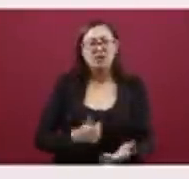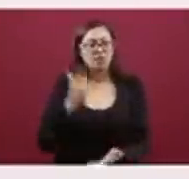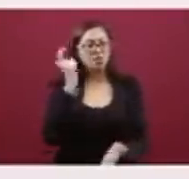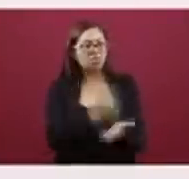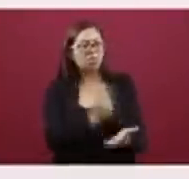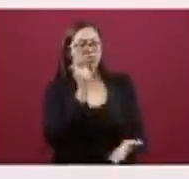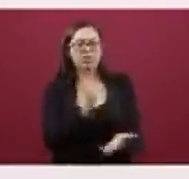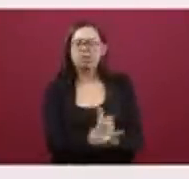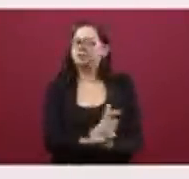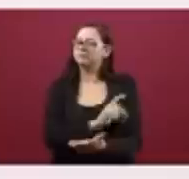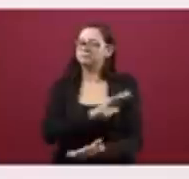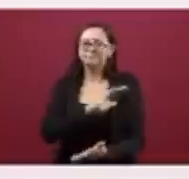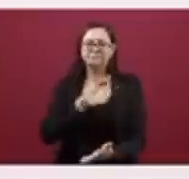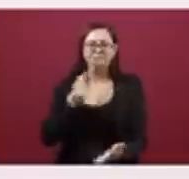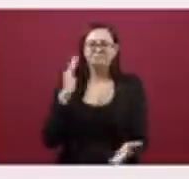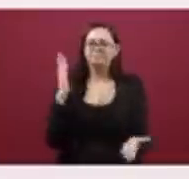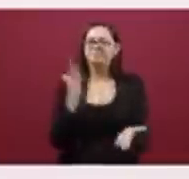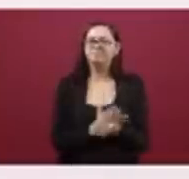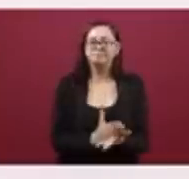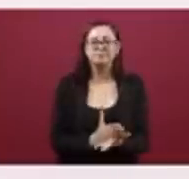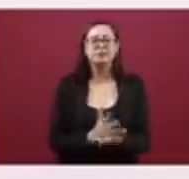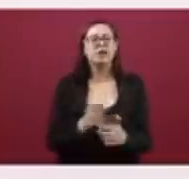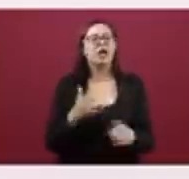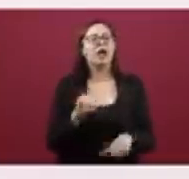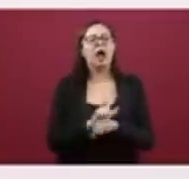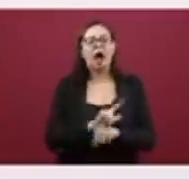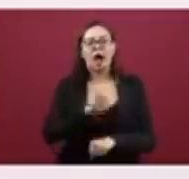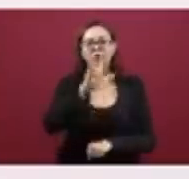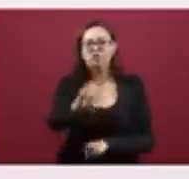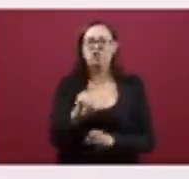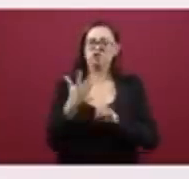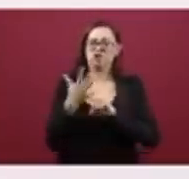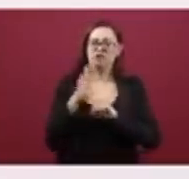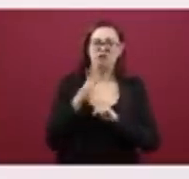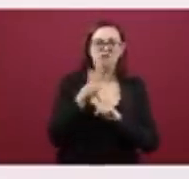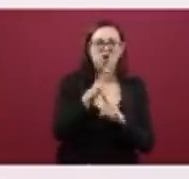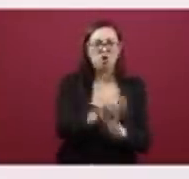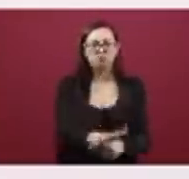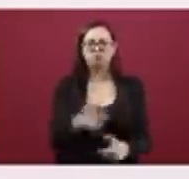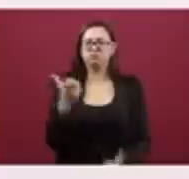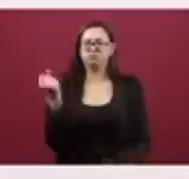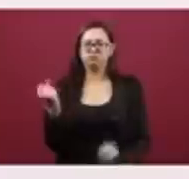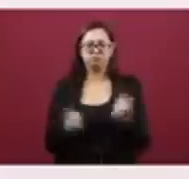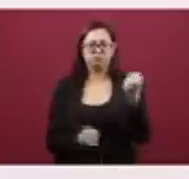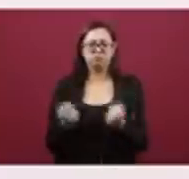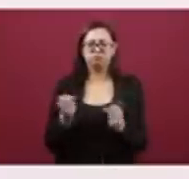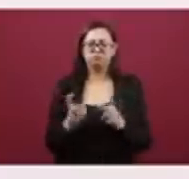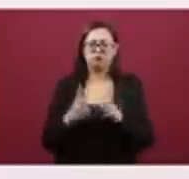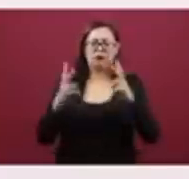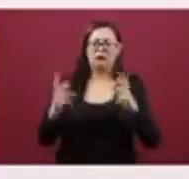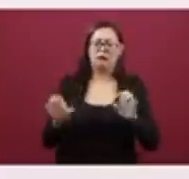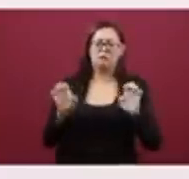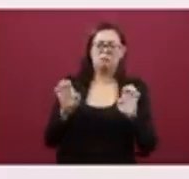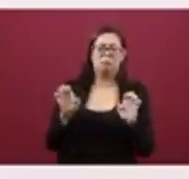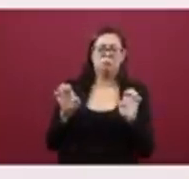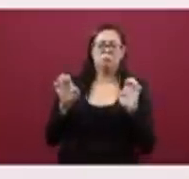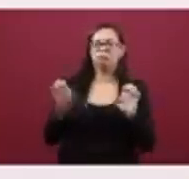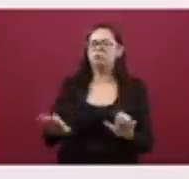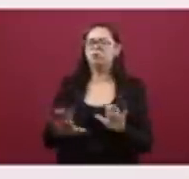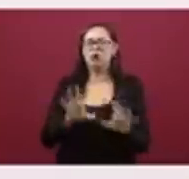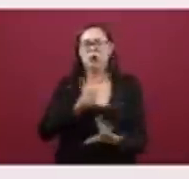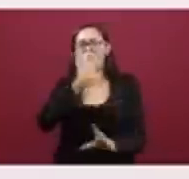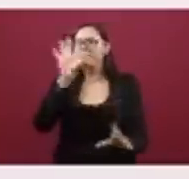están en venta aviones helicópteros y vehículos extravagantes usados por funcionarios